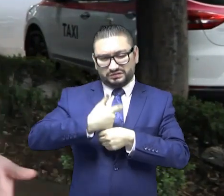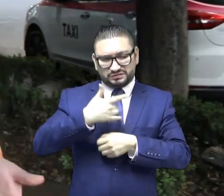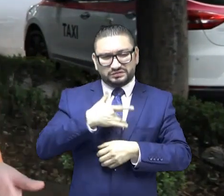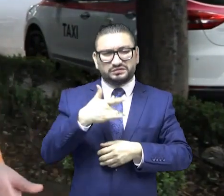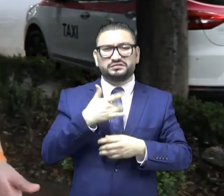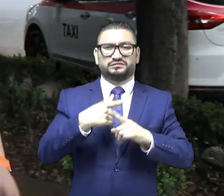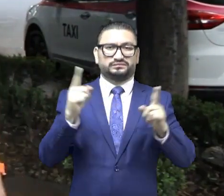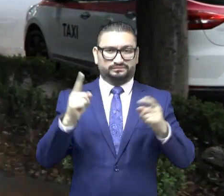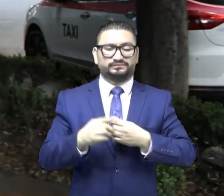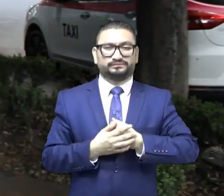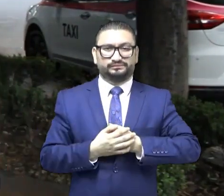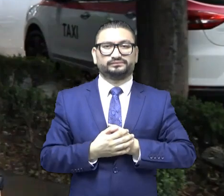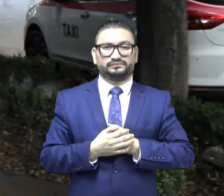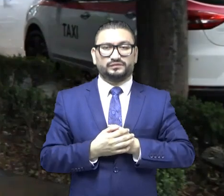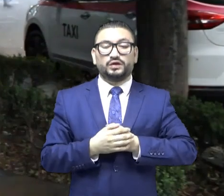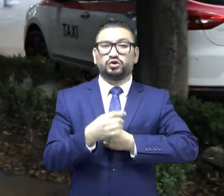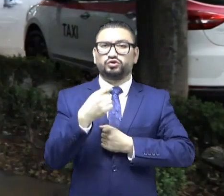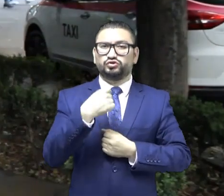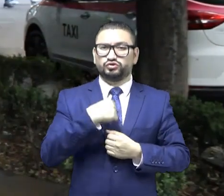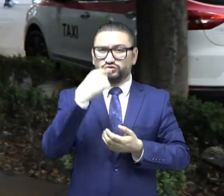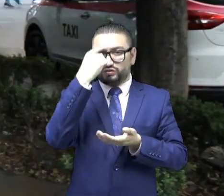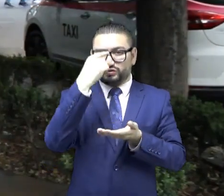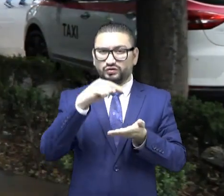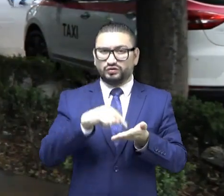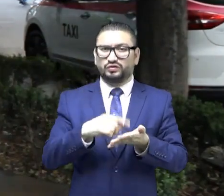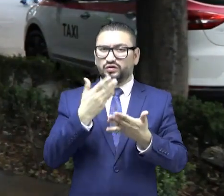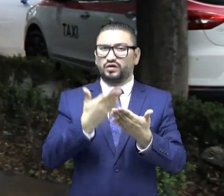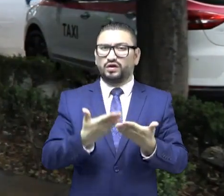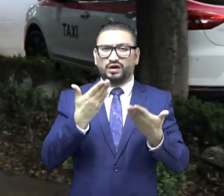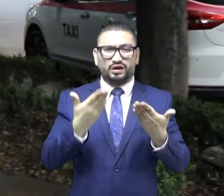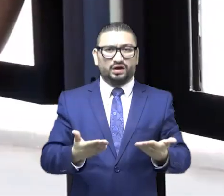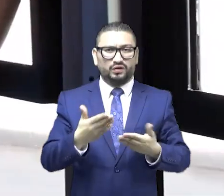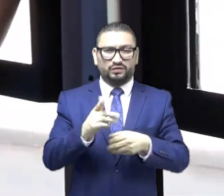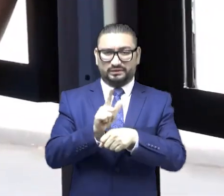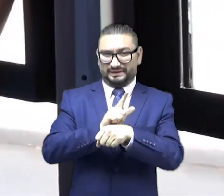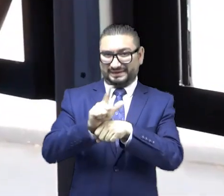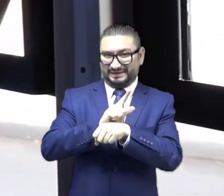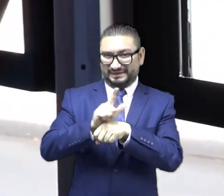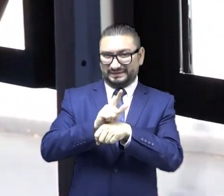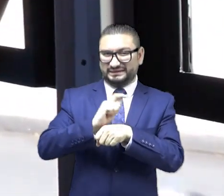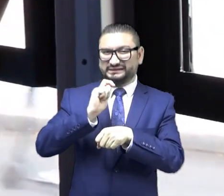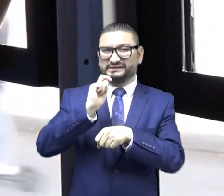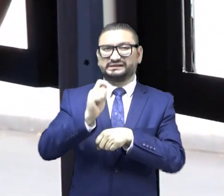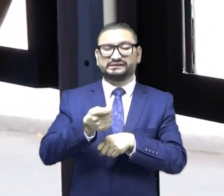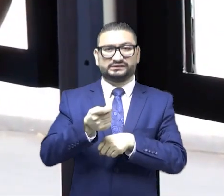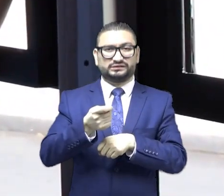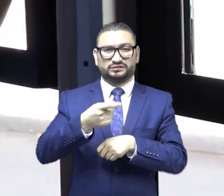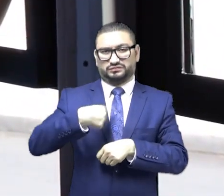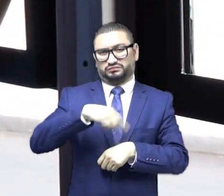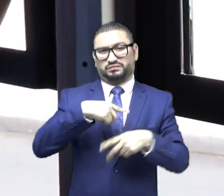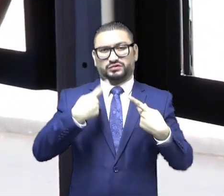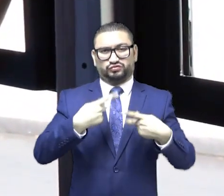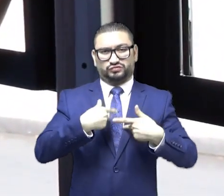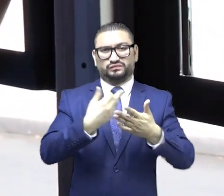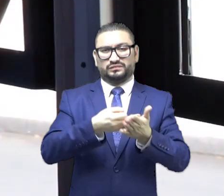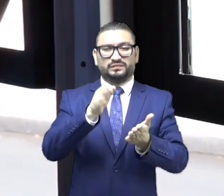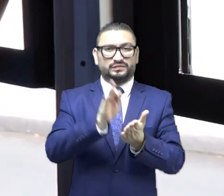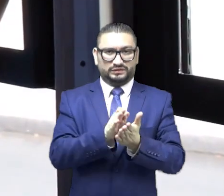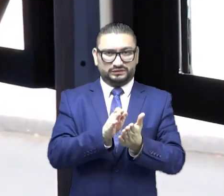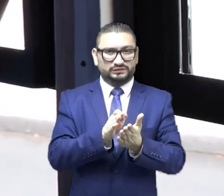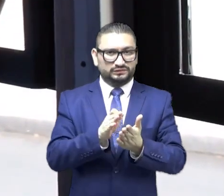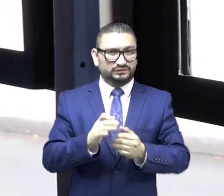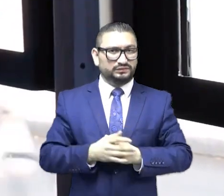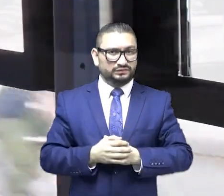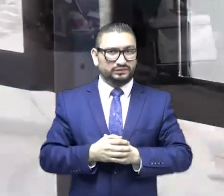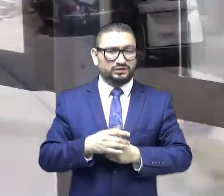que mi orientación sexual era otra. Creo que actualmente ser gay significa ser una persona